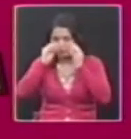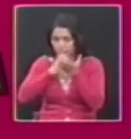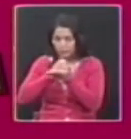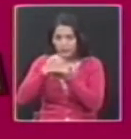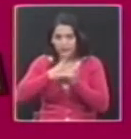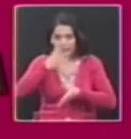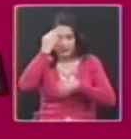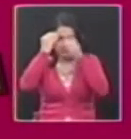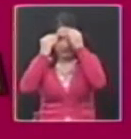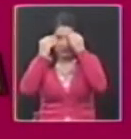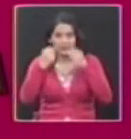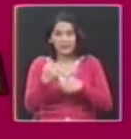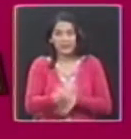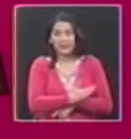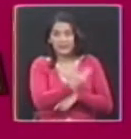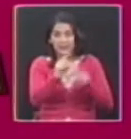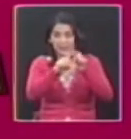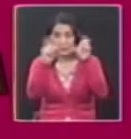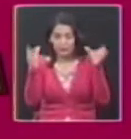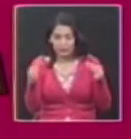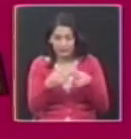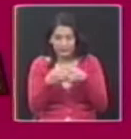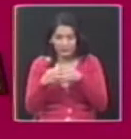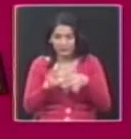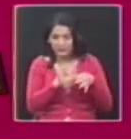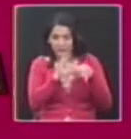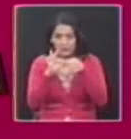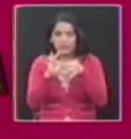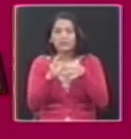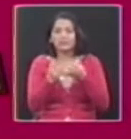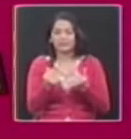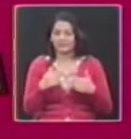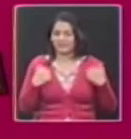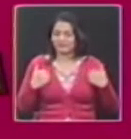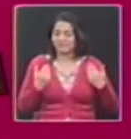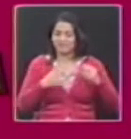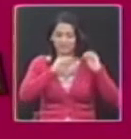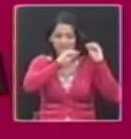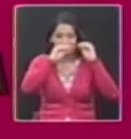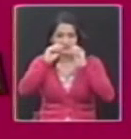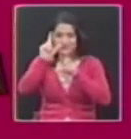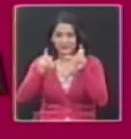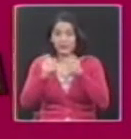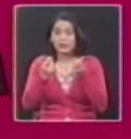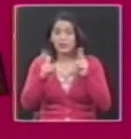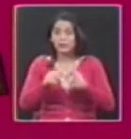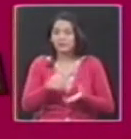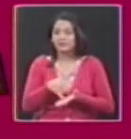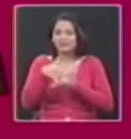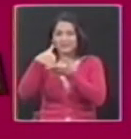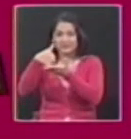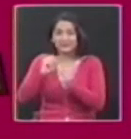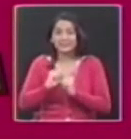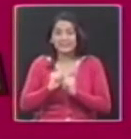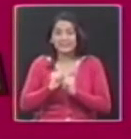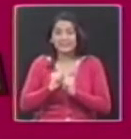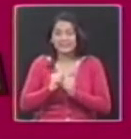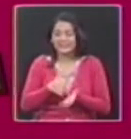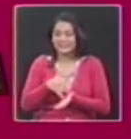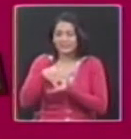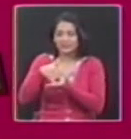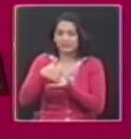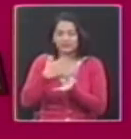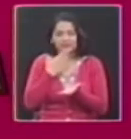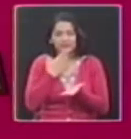como Confedeg y Fundación Telefónica estaremos muy gustosos. Además, consideramos que hay un premio que es sumamente importante, porque normalmente